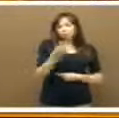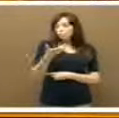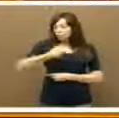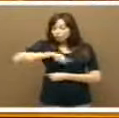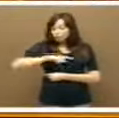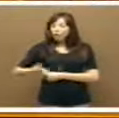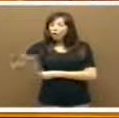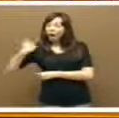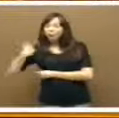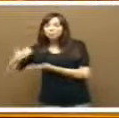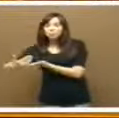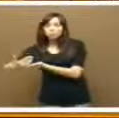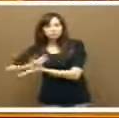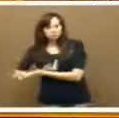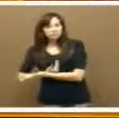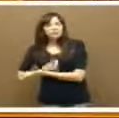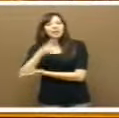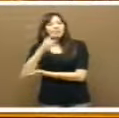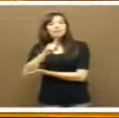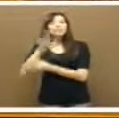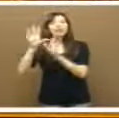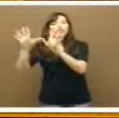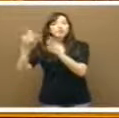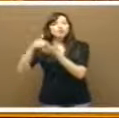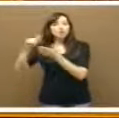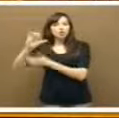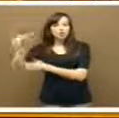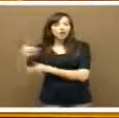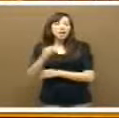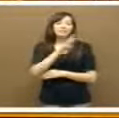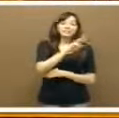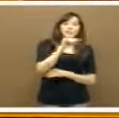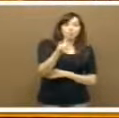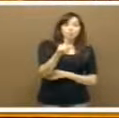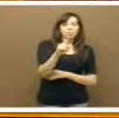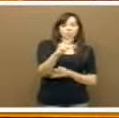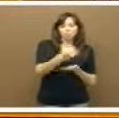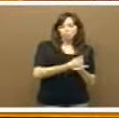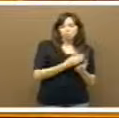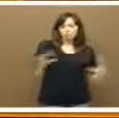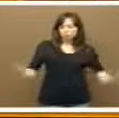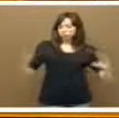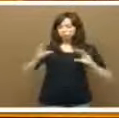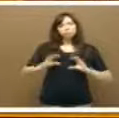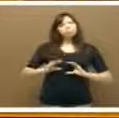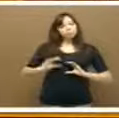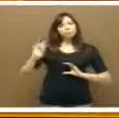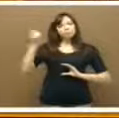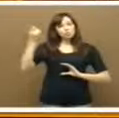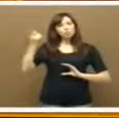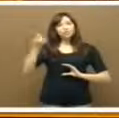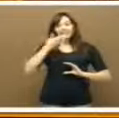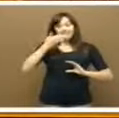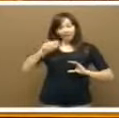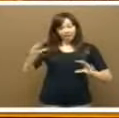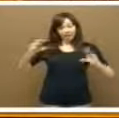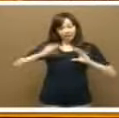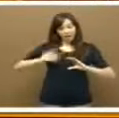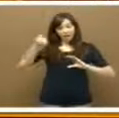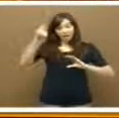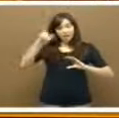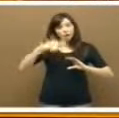bancarios y 31 del ingesa. Pero es que, gracias a esos ingresos, se pudieron aplicar una serie